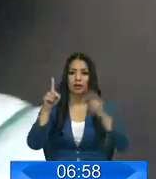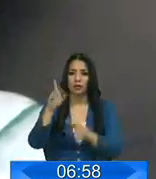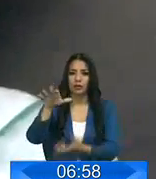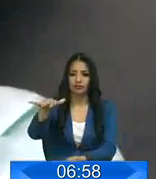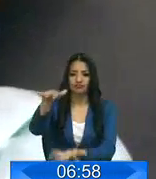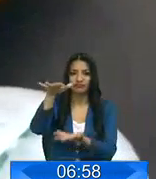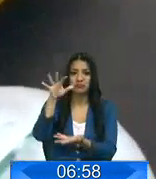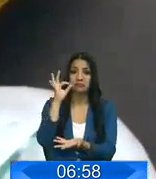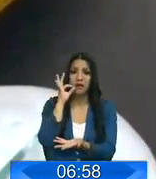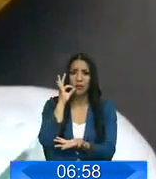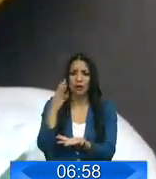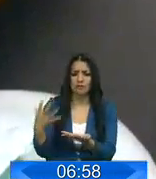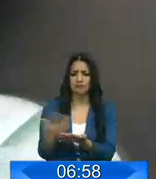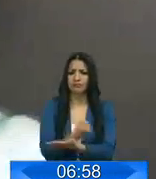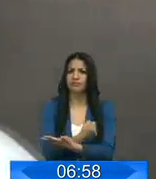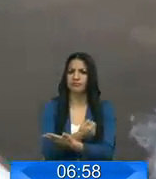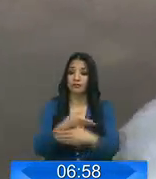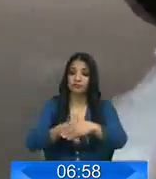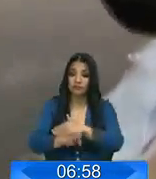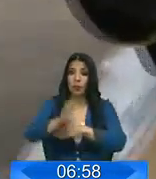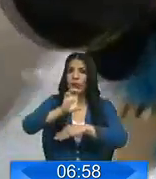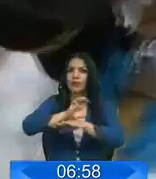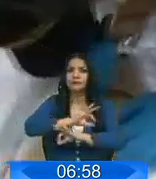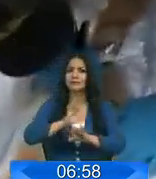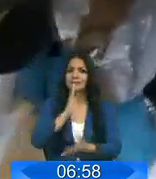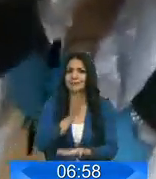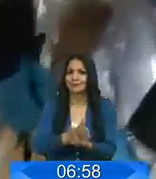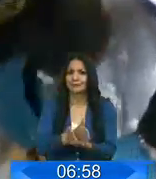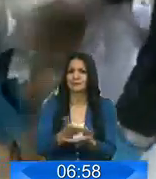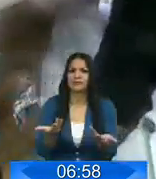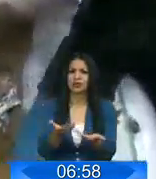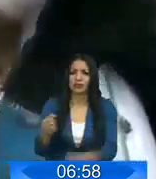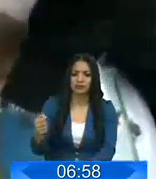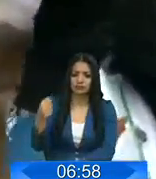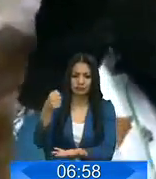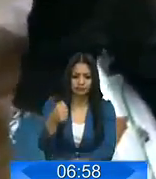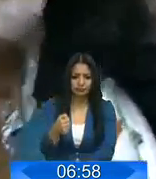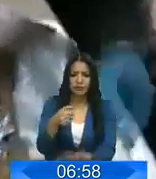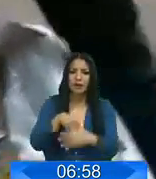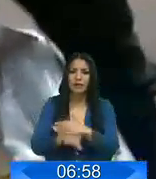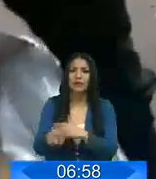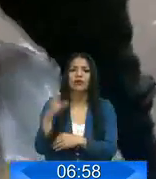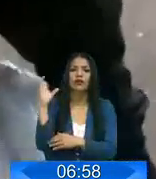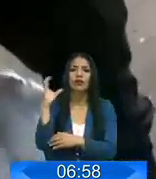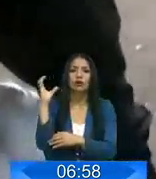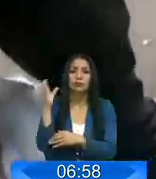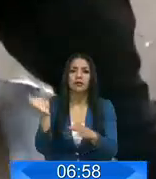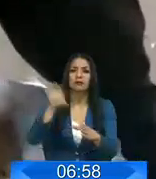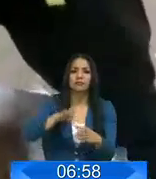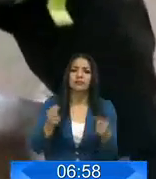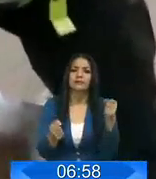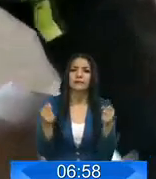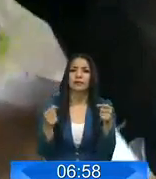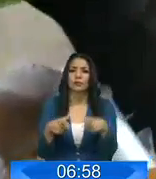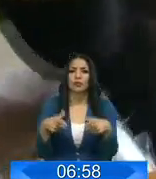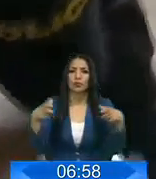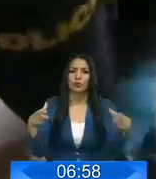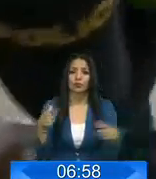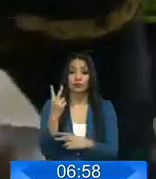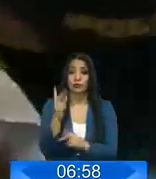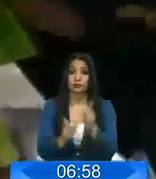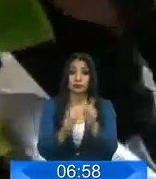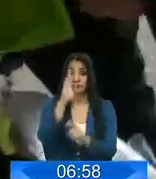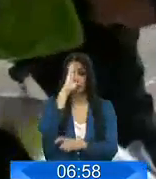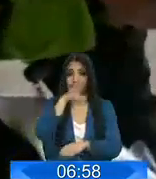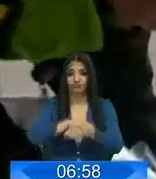fue impedida de cruzar la frontera a Ecuador. Iba camuflada en canecas provenientes del interior de Colombia en un vehículo tipo camión. Dos personas fueron